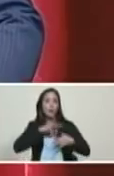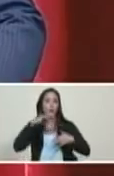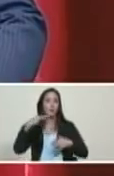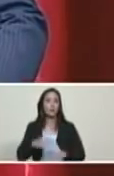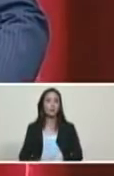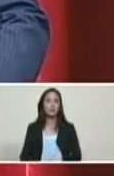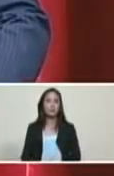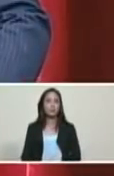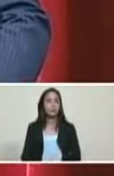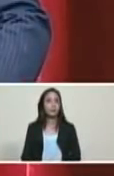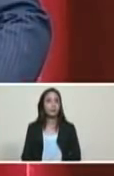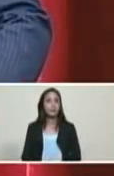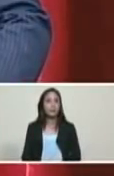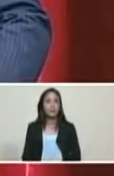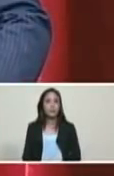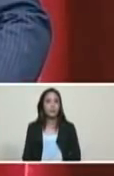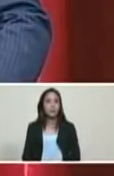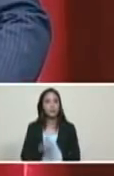De que vuelan, vuelan.